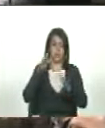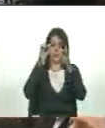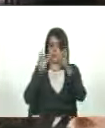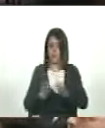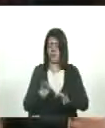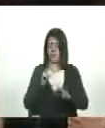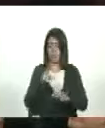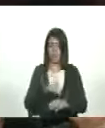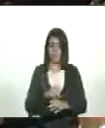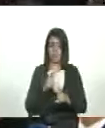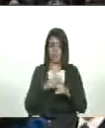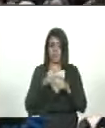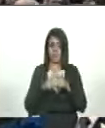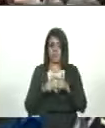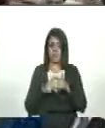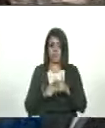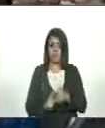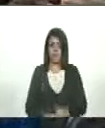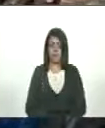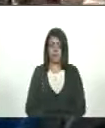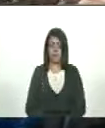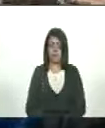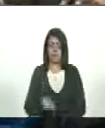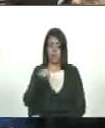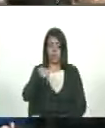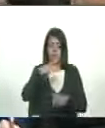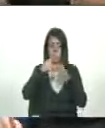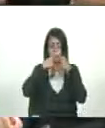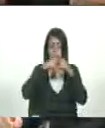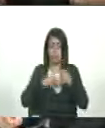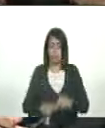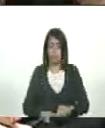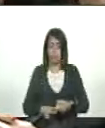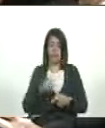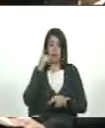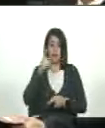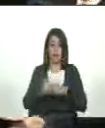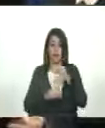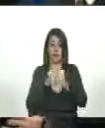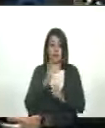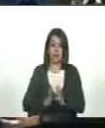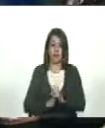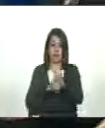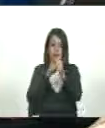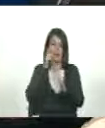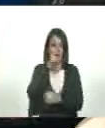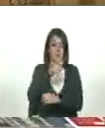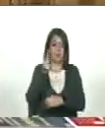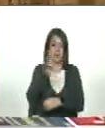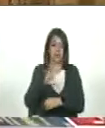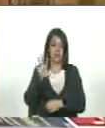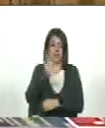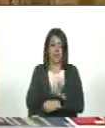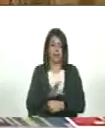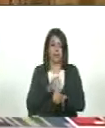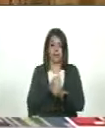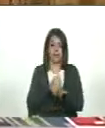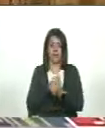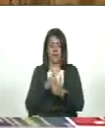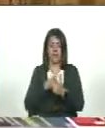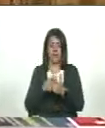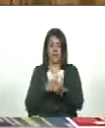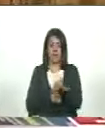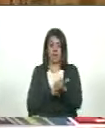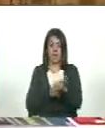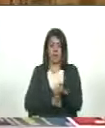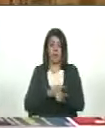concreto. Y por eso este presupuesto debe ser guía del pueblo venezolano, queridos hermanos y hermanas de los